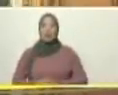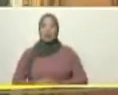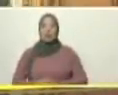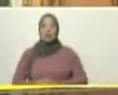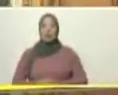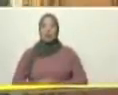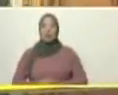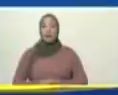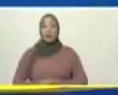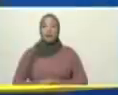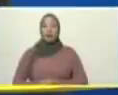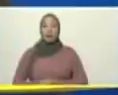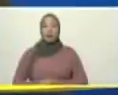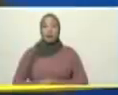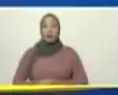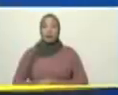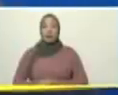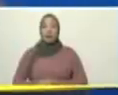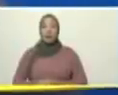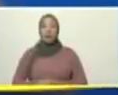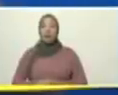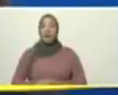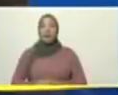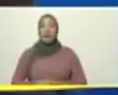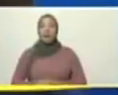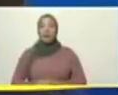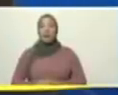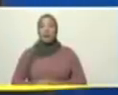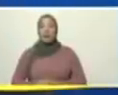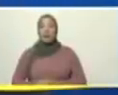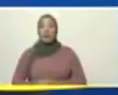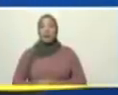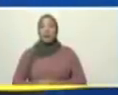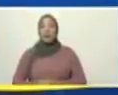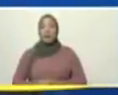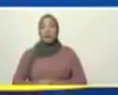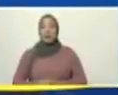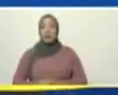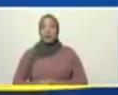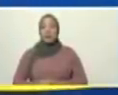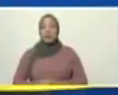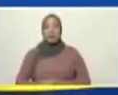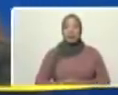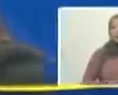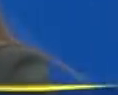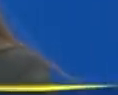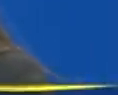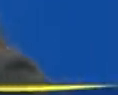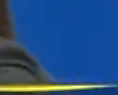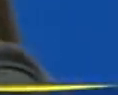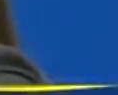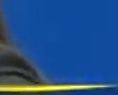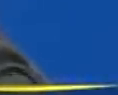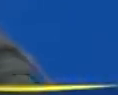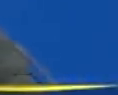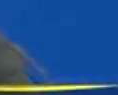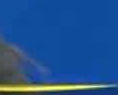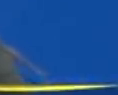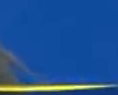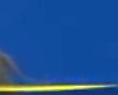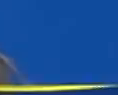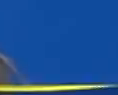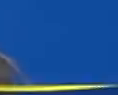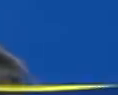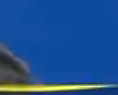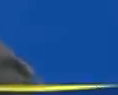I apologize, I have to speak English, but it's an honor to be here. Thank you for having Inglés. Me. Es un honor encontrarme aquí el día de